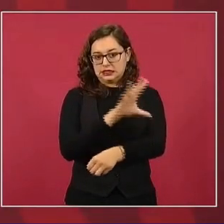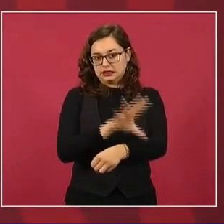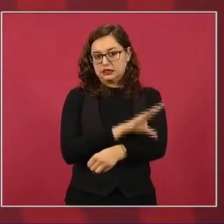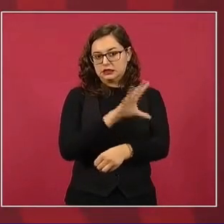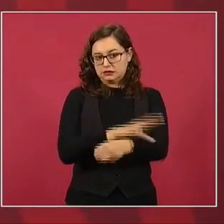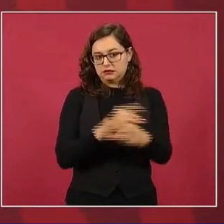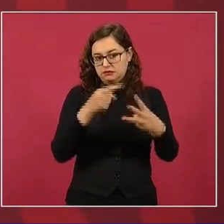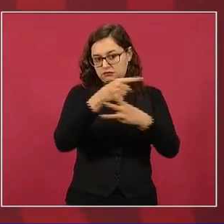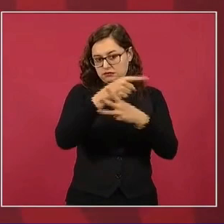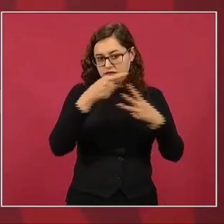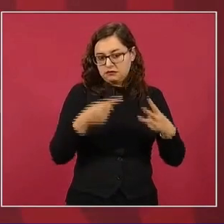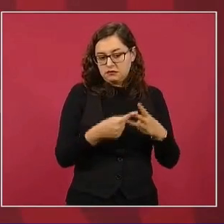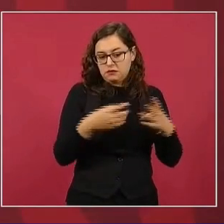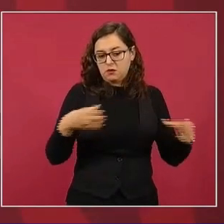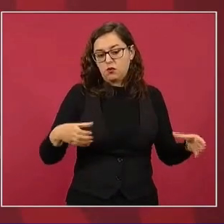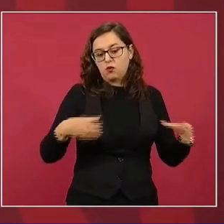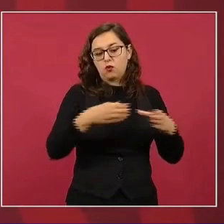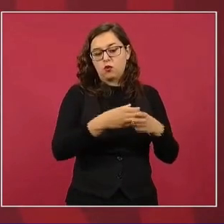de Energía.